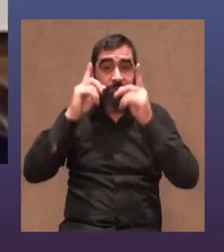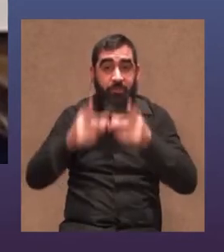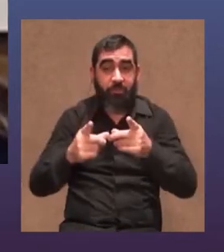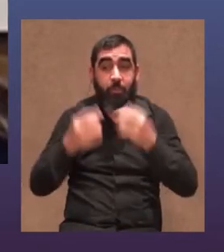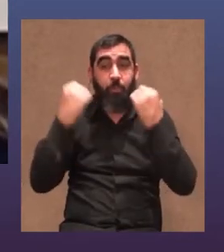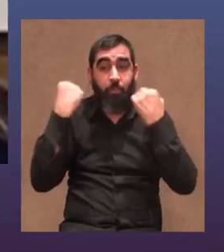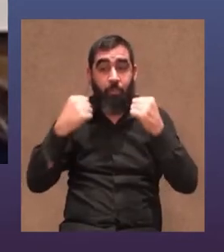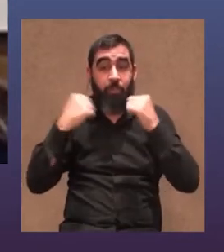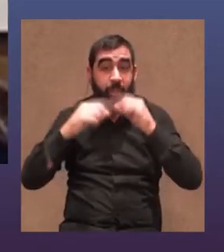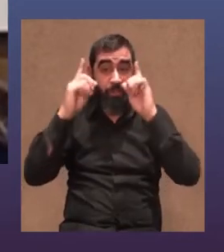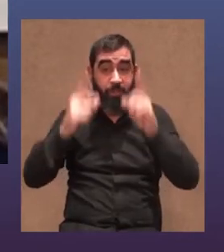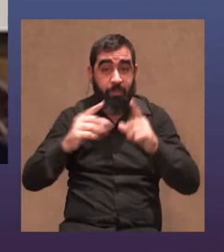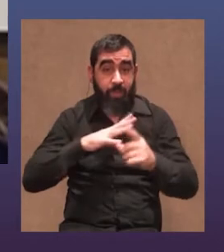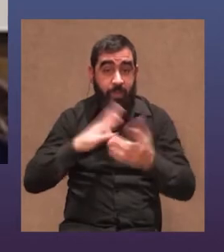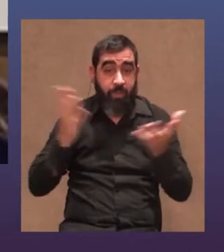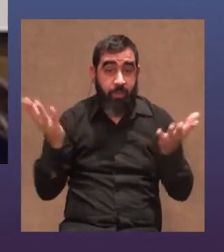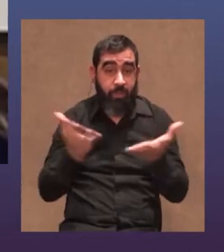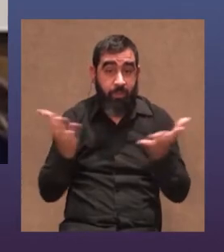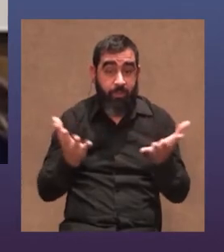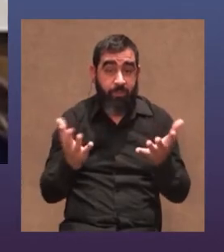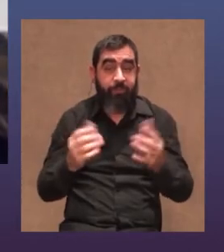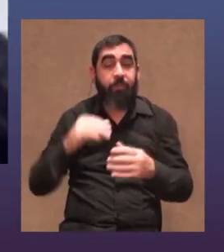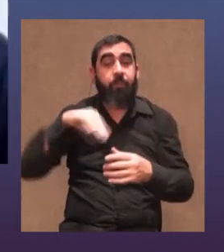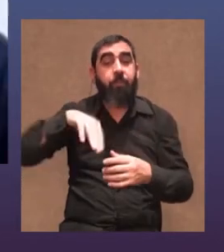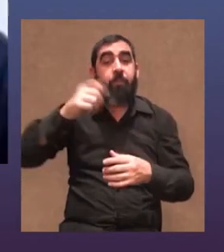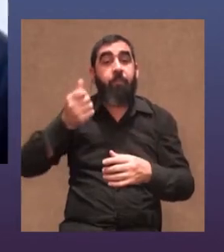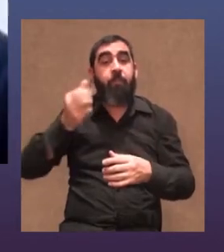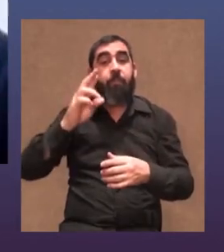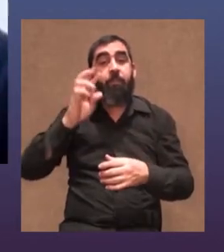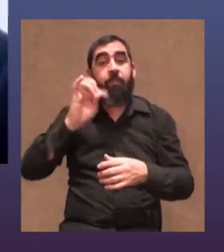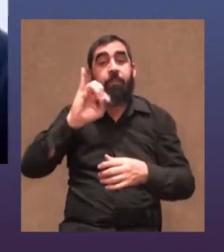que también tenemos, ¿no? Martín.